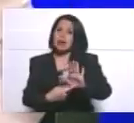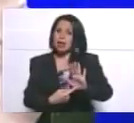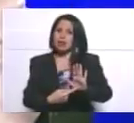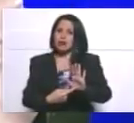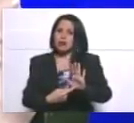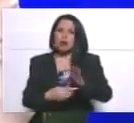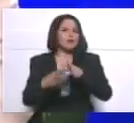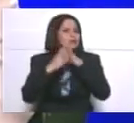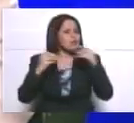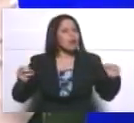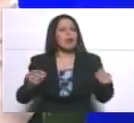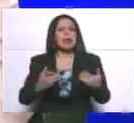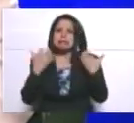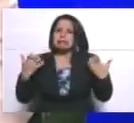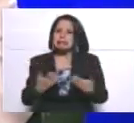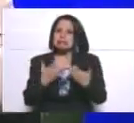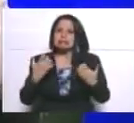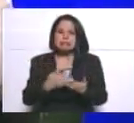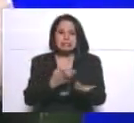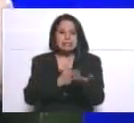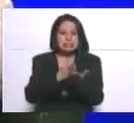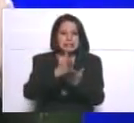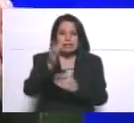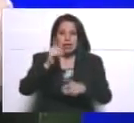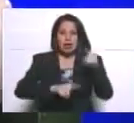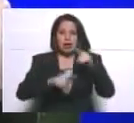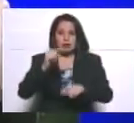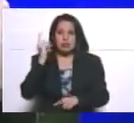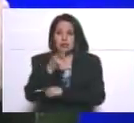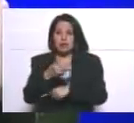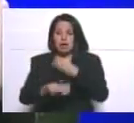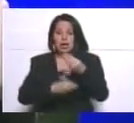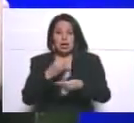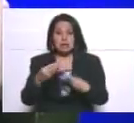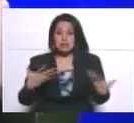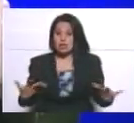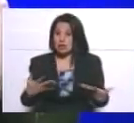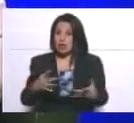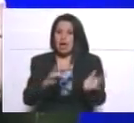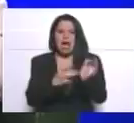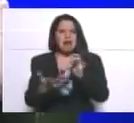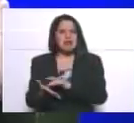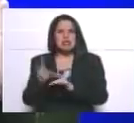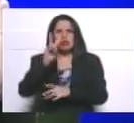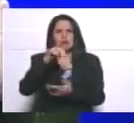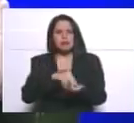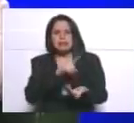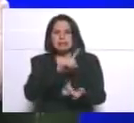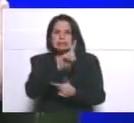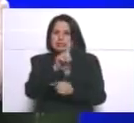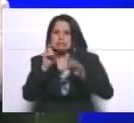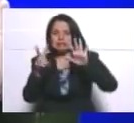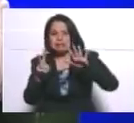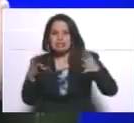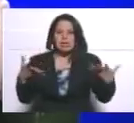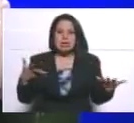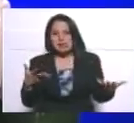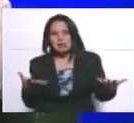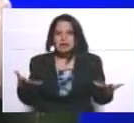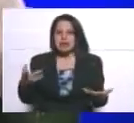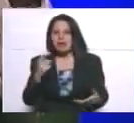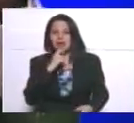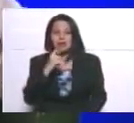todas las batallas que ha tenido que conducir. Pues que si pensamos en abril de 2017, en la encrucijada que se encontraba el país,